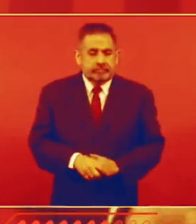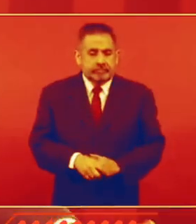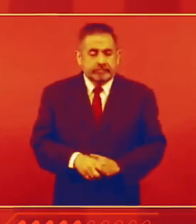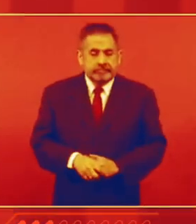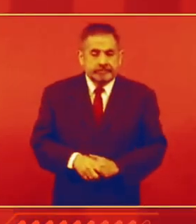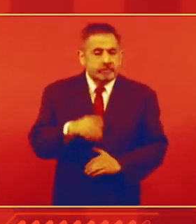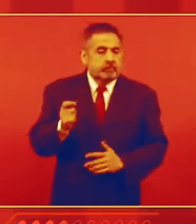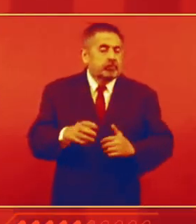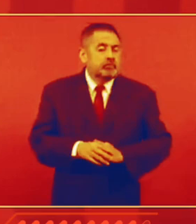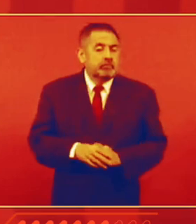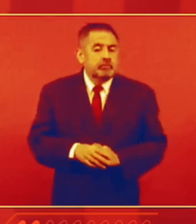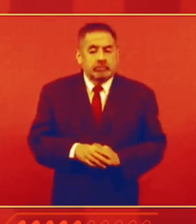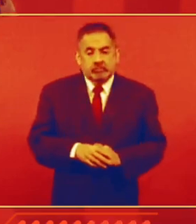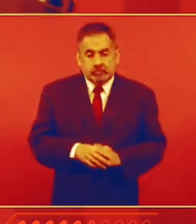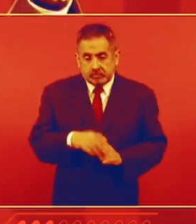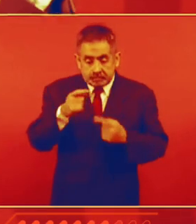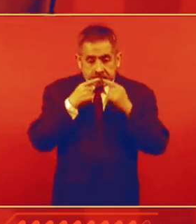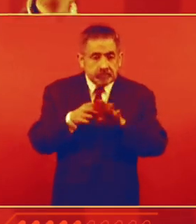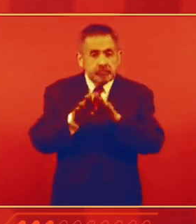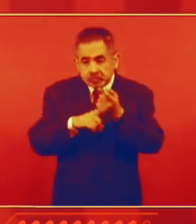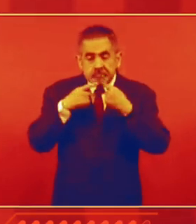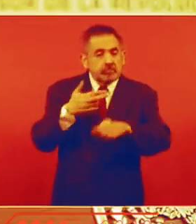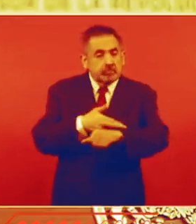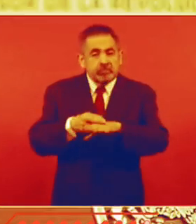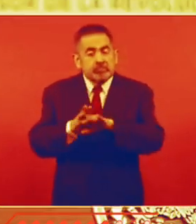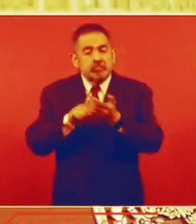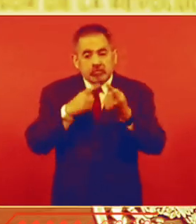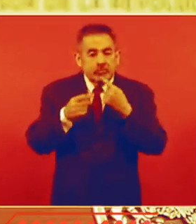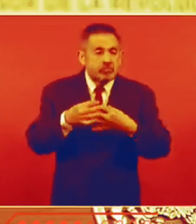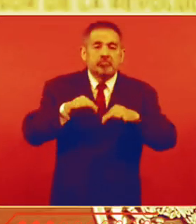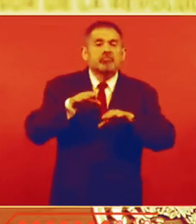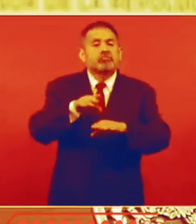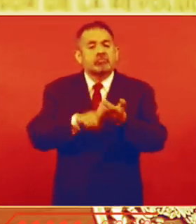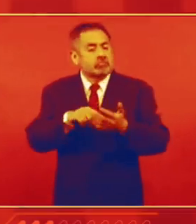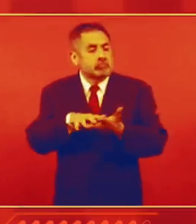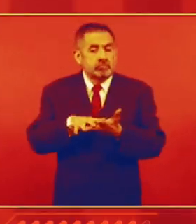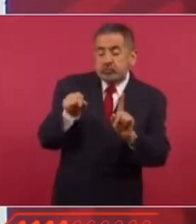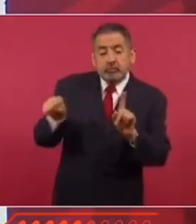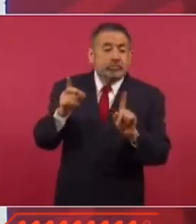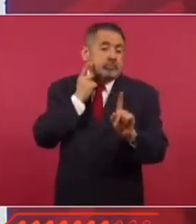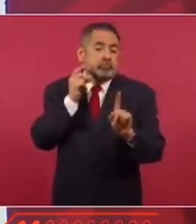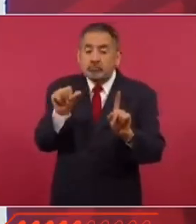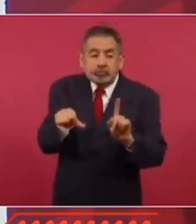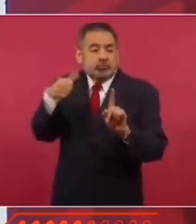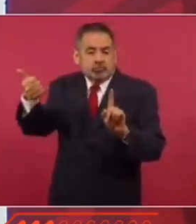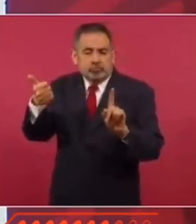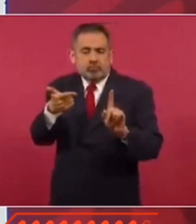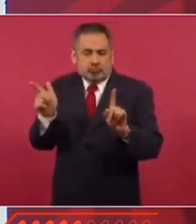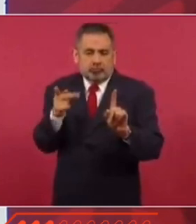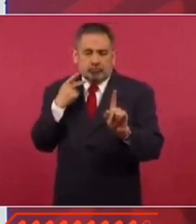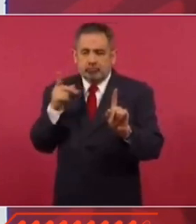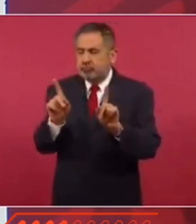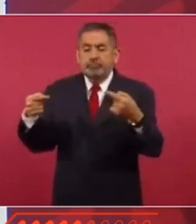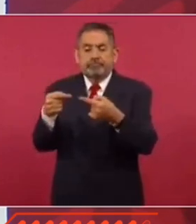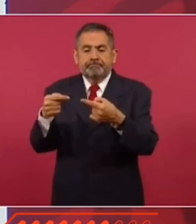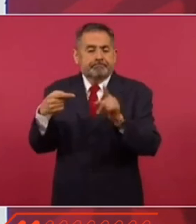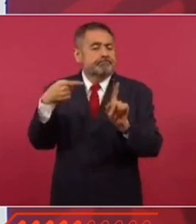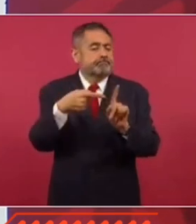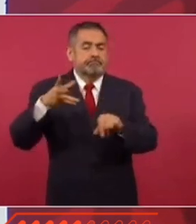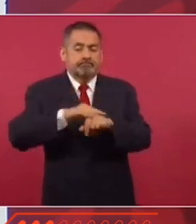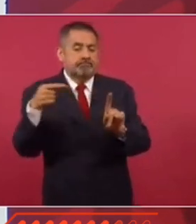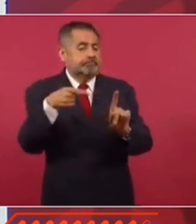Y ya ahora ya se sabe más sobre la importancia de tener la mayoría en el Congreso. Es como lo otro que inventaron, que ya está en la